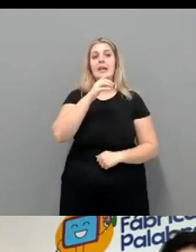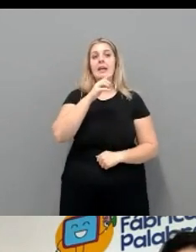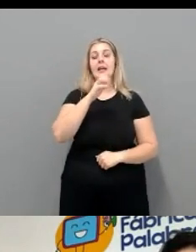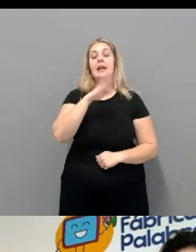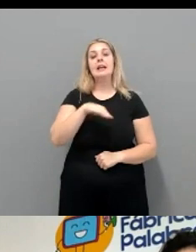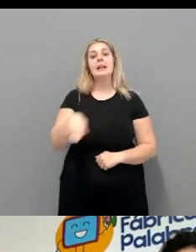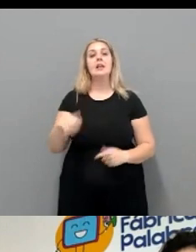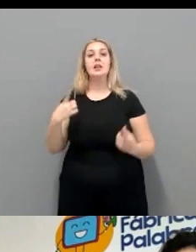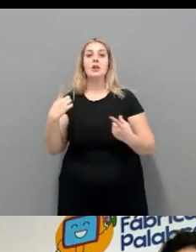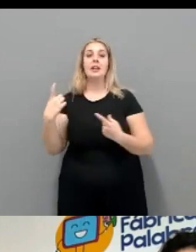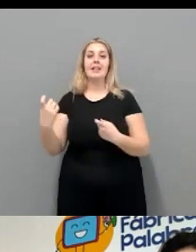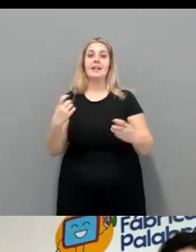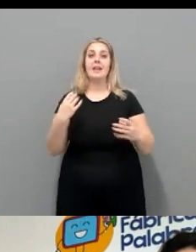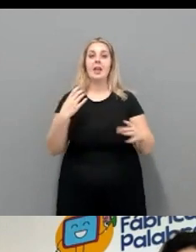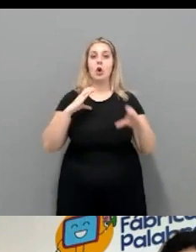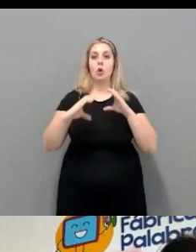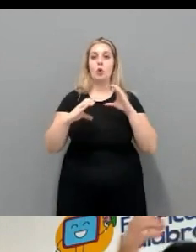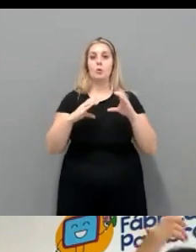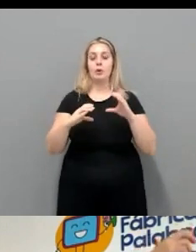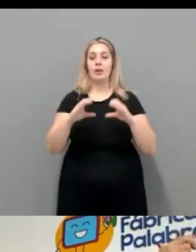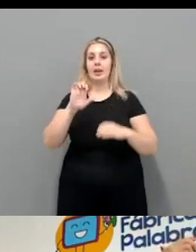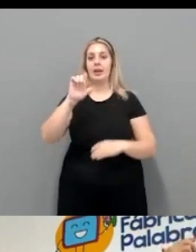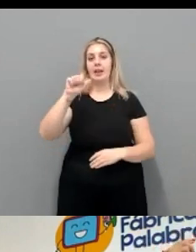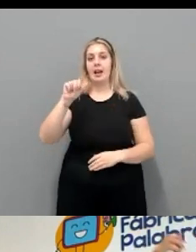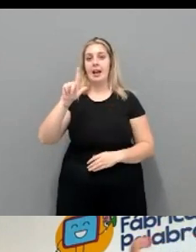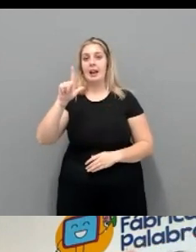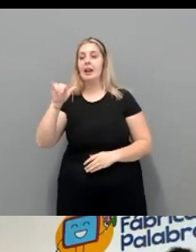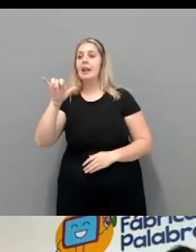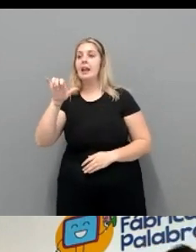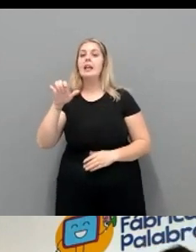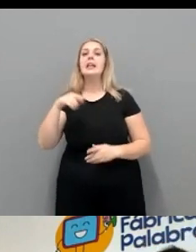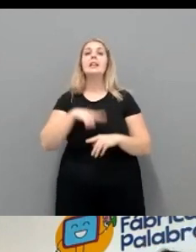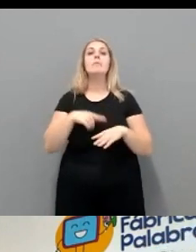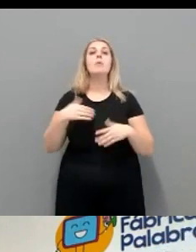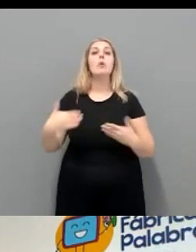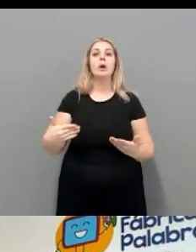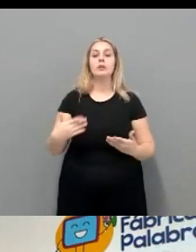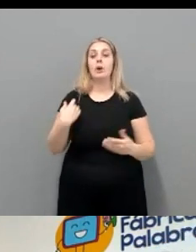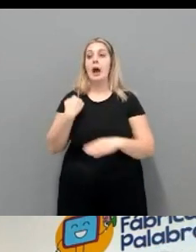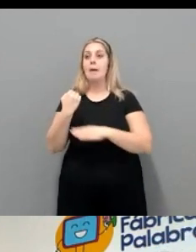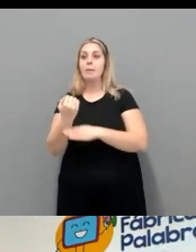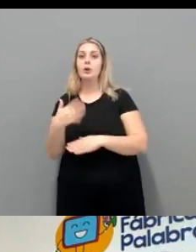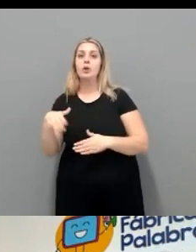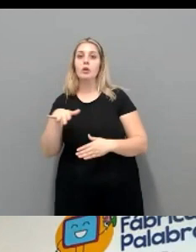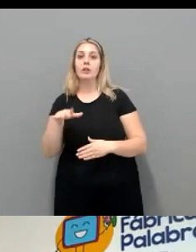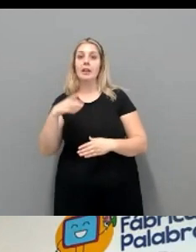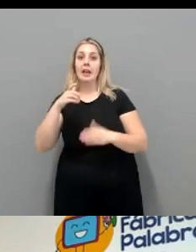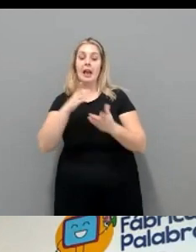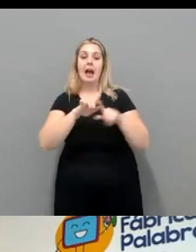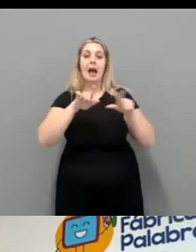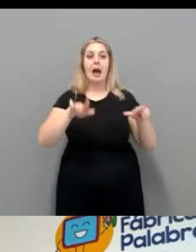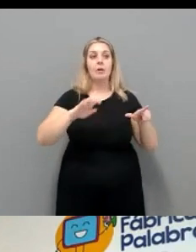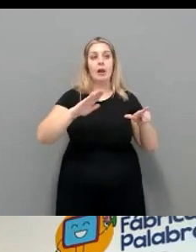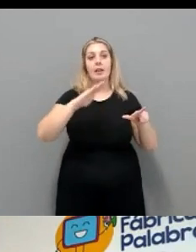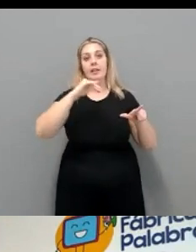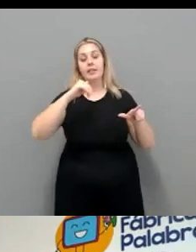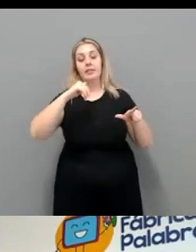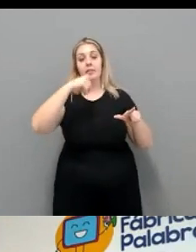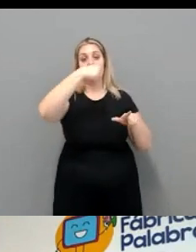de comunicación con EAL? ¿Dónde se prestan esos apoyos? ¿Dentro o fuera del aula?